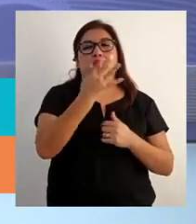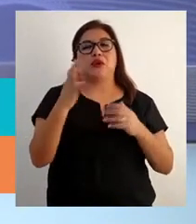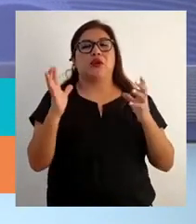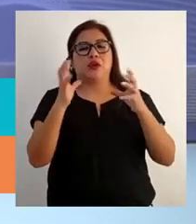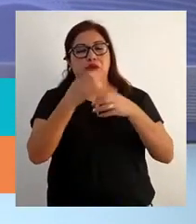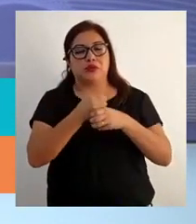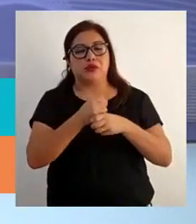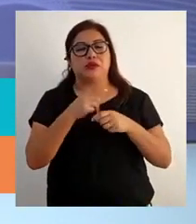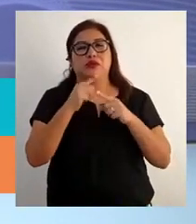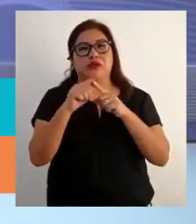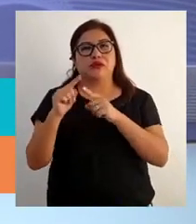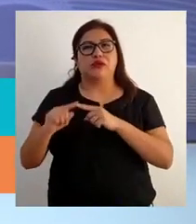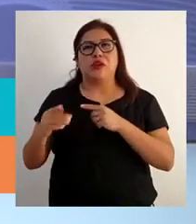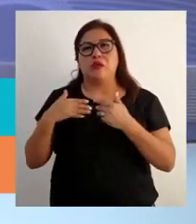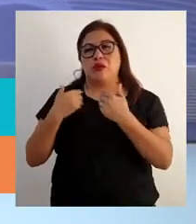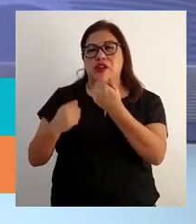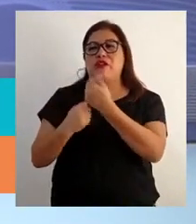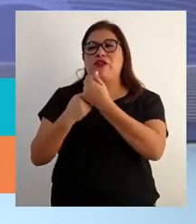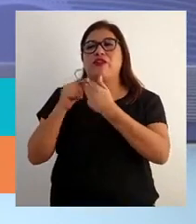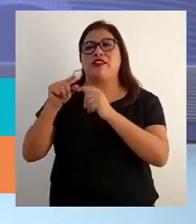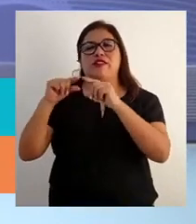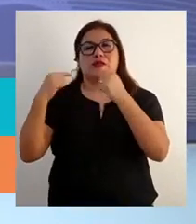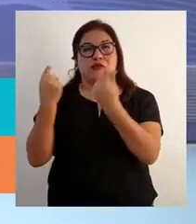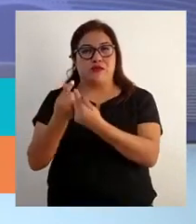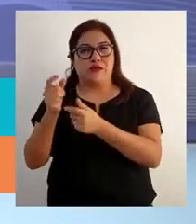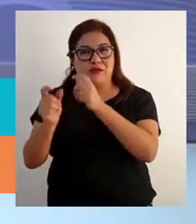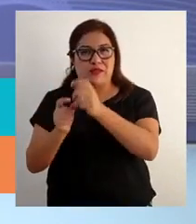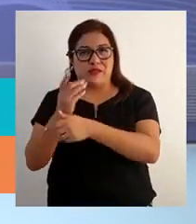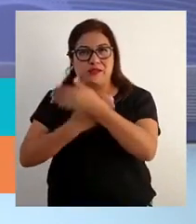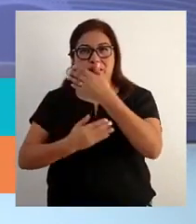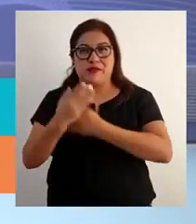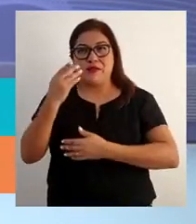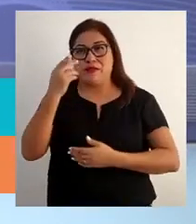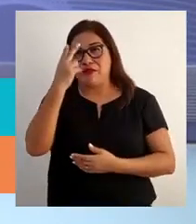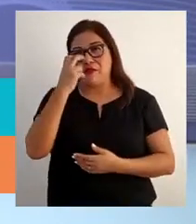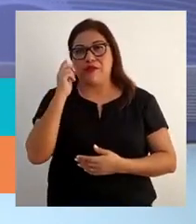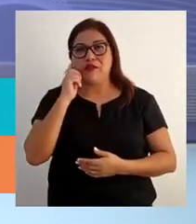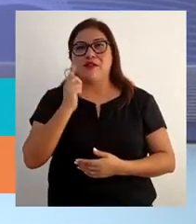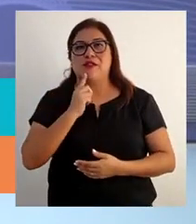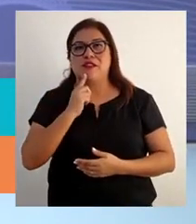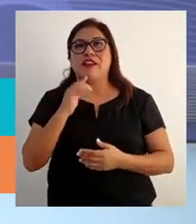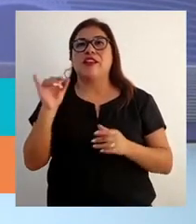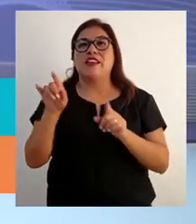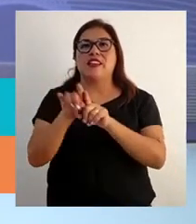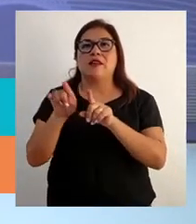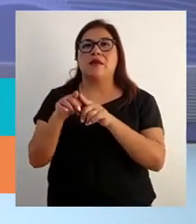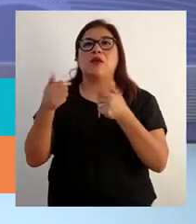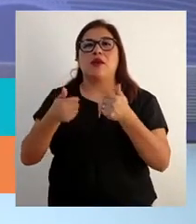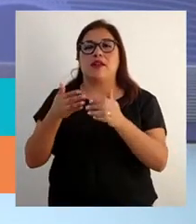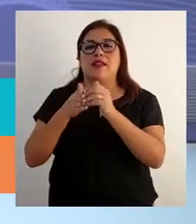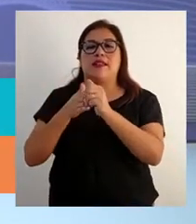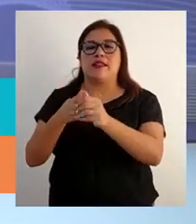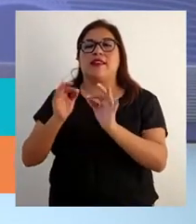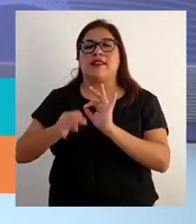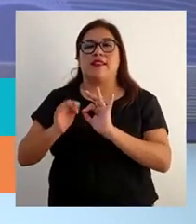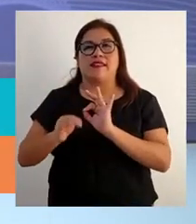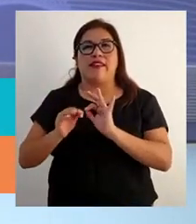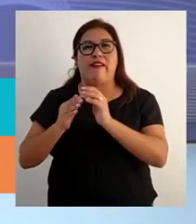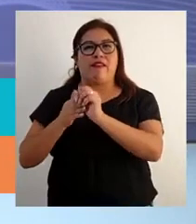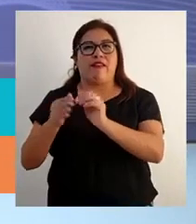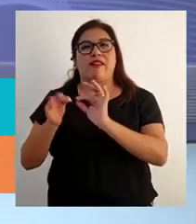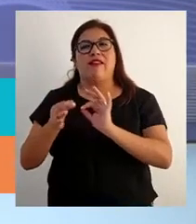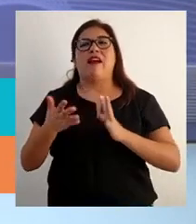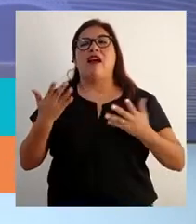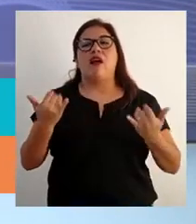de este colectivo, ¿no? Básicamente, pues, la prestación del servicio de guías e intérpretes, ¿no? Bueno, y en ese tema, Ricardo,